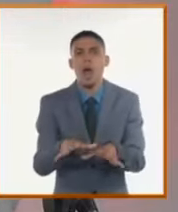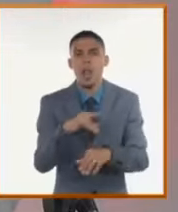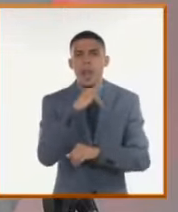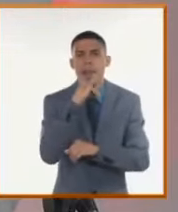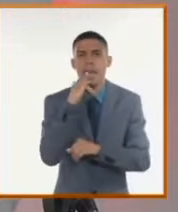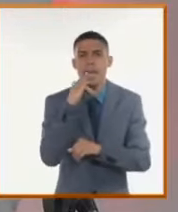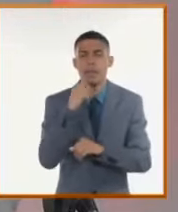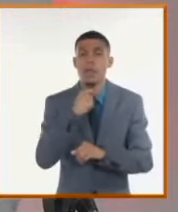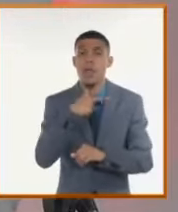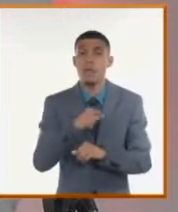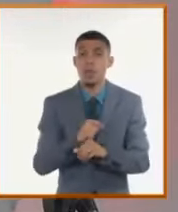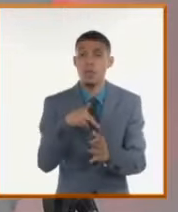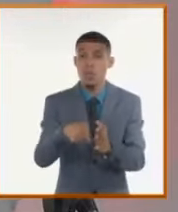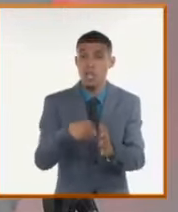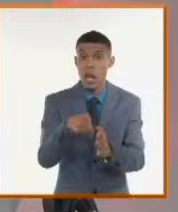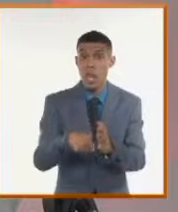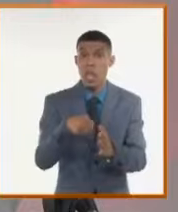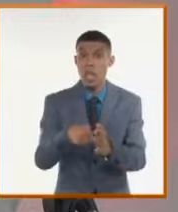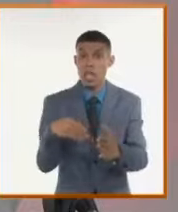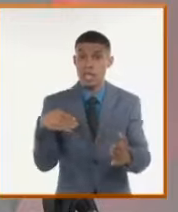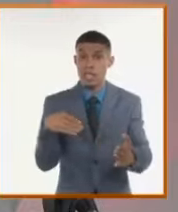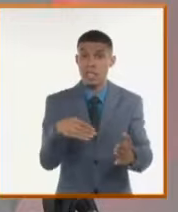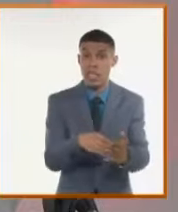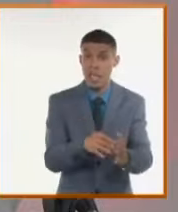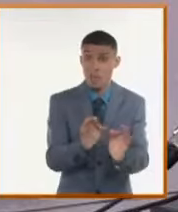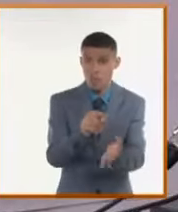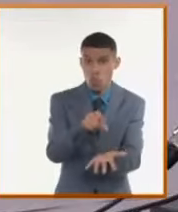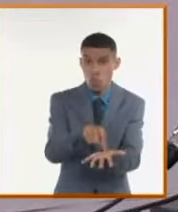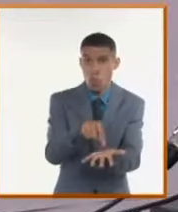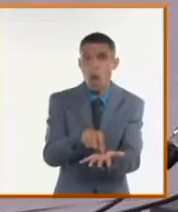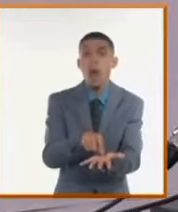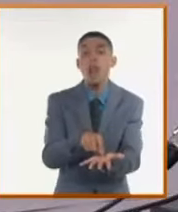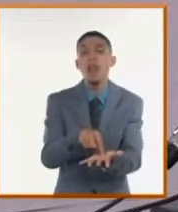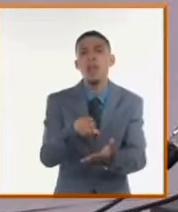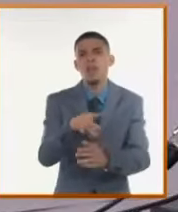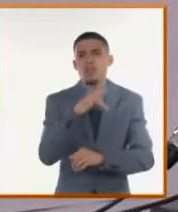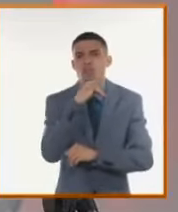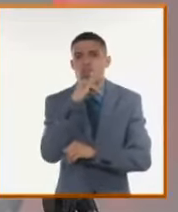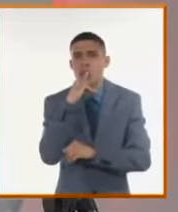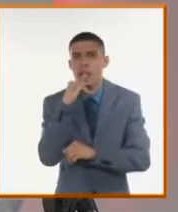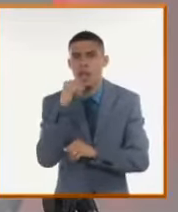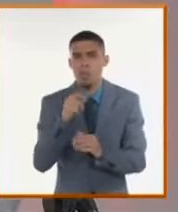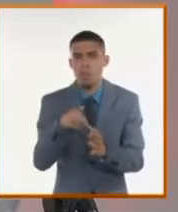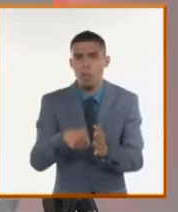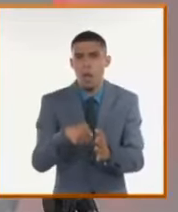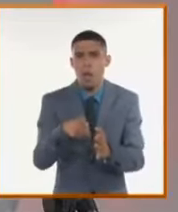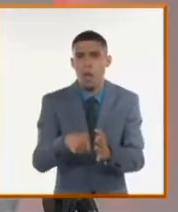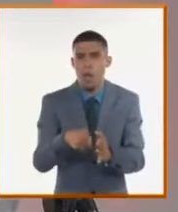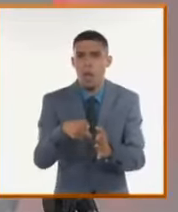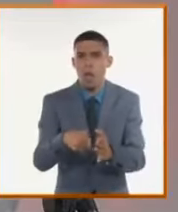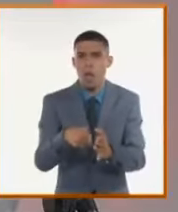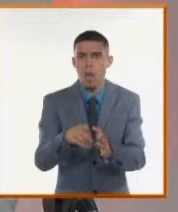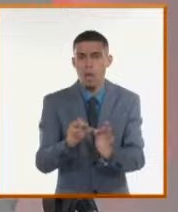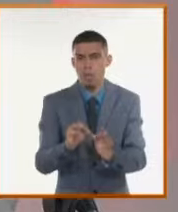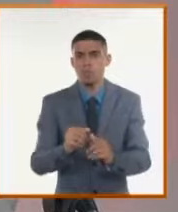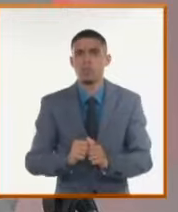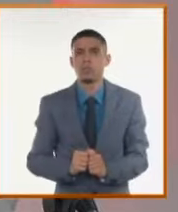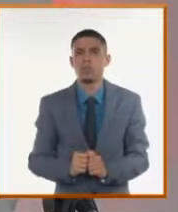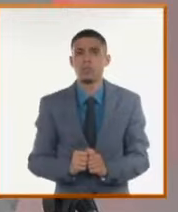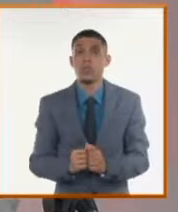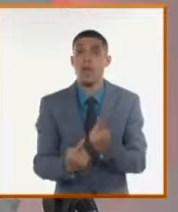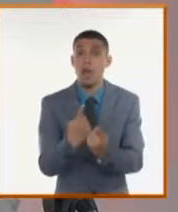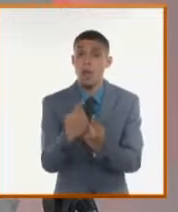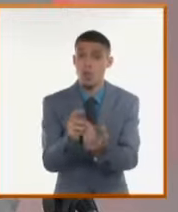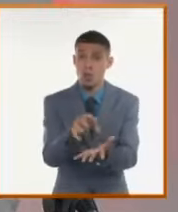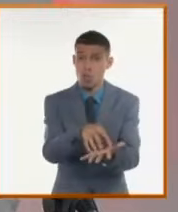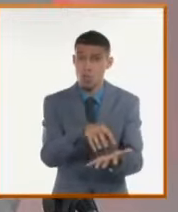es decir que no está la velocidad de diseño como como como debar por ahí a menos velocidad Ajá sí mis grande entonces varios de estos puntos